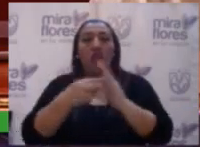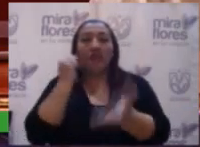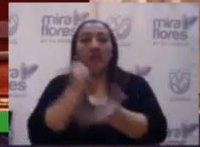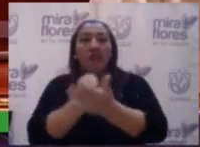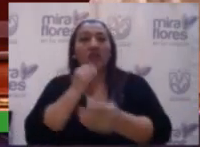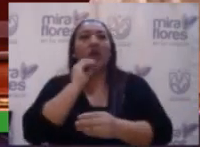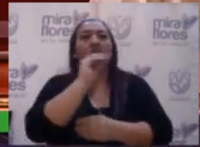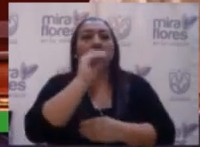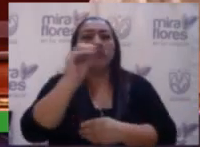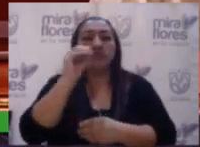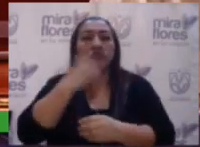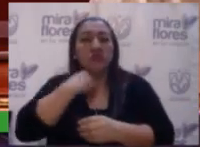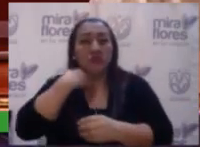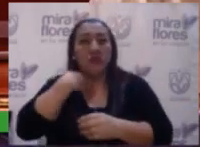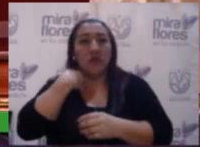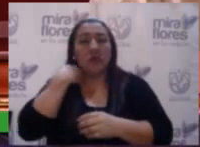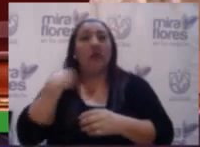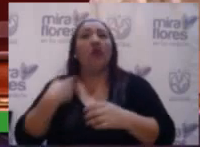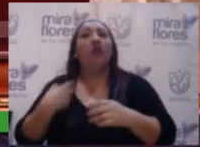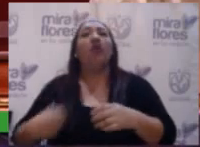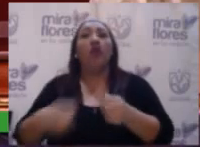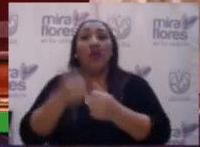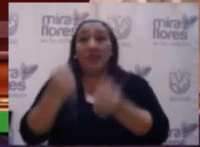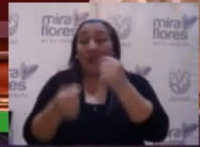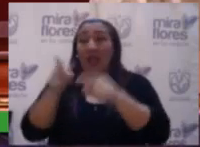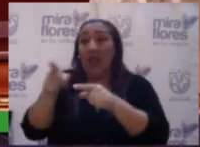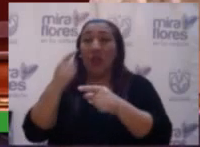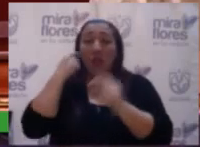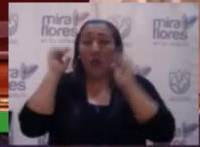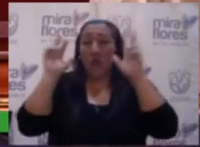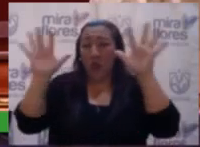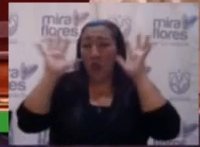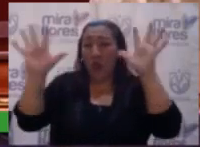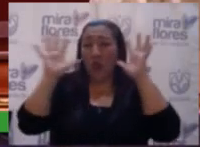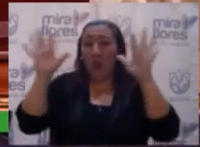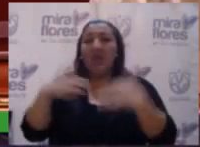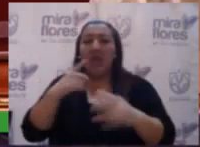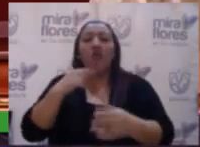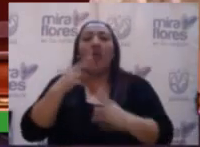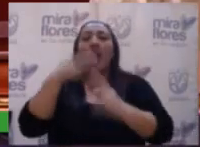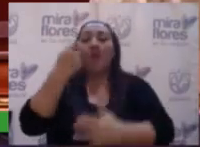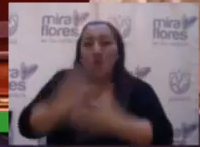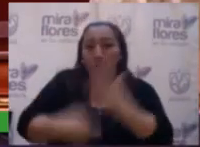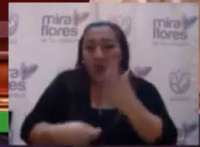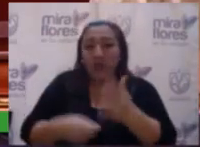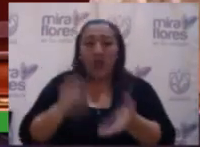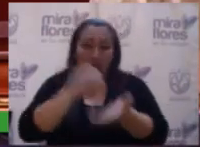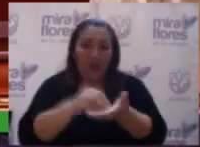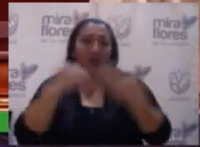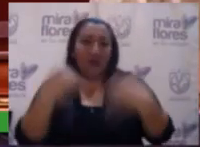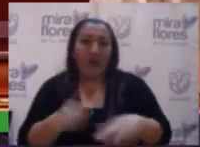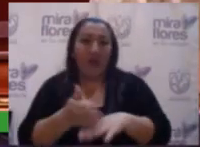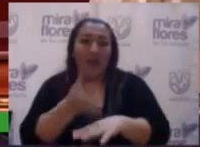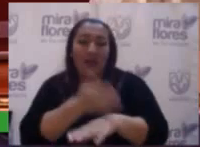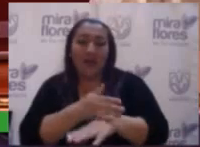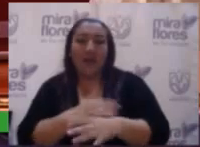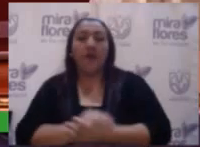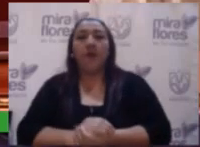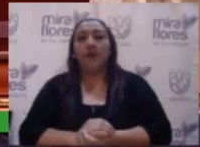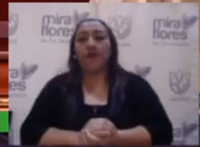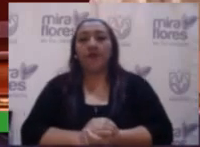justamente a estos autos que tienen las alarmas mal calibradas o que